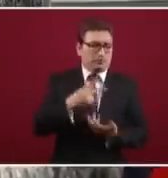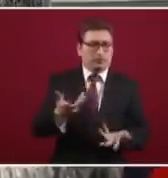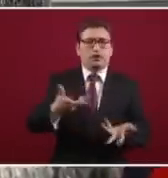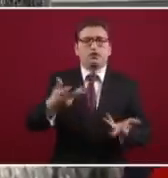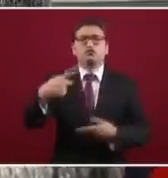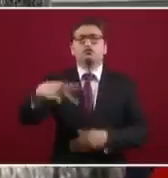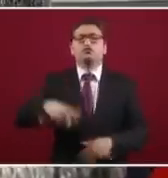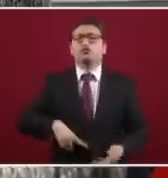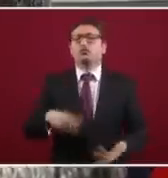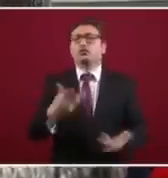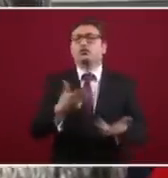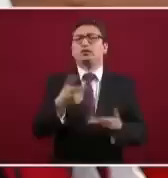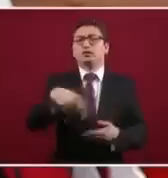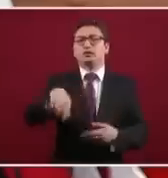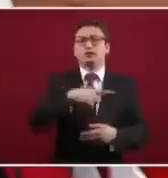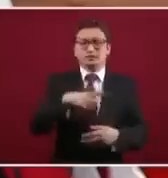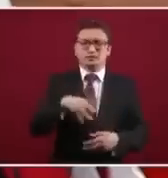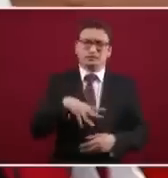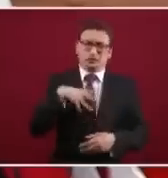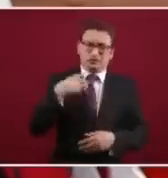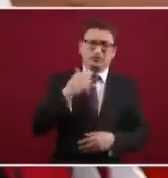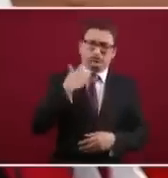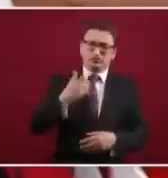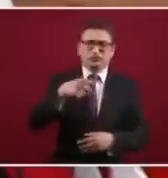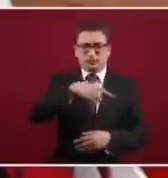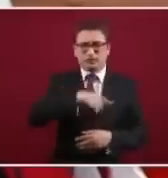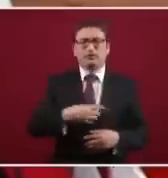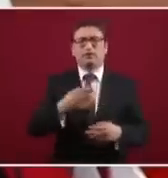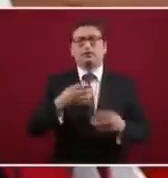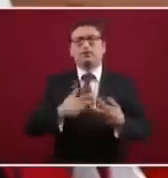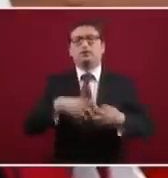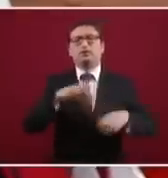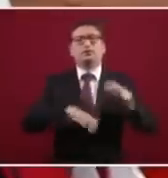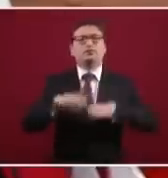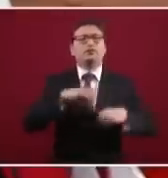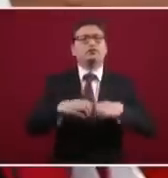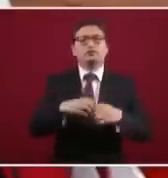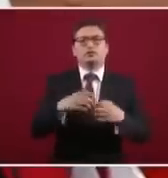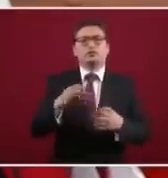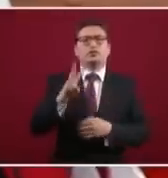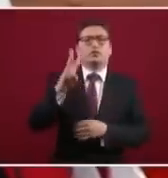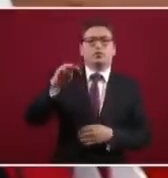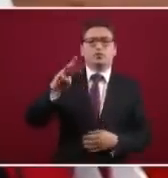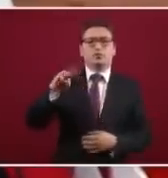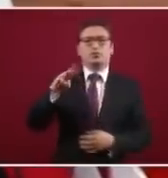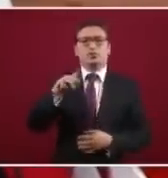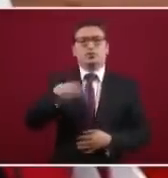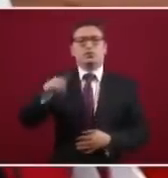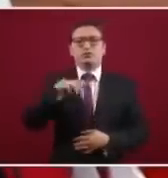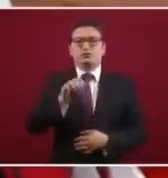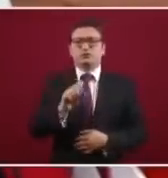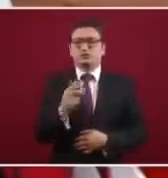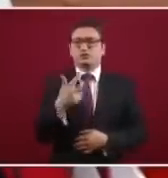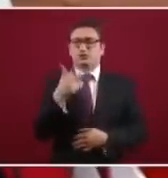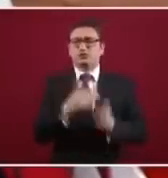hacer su gobierno con los abusos de estas empresas, que además Walmart obtuvo